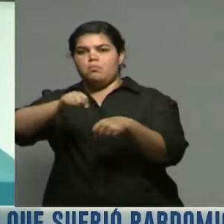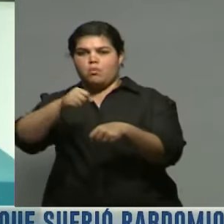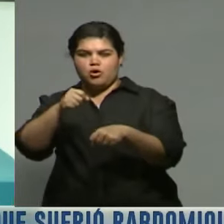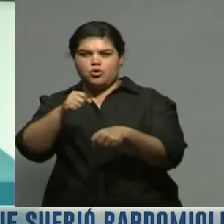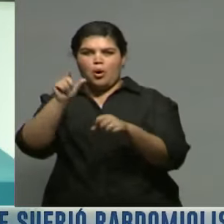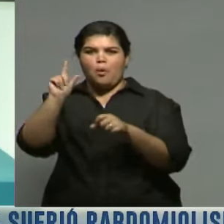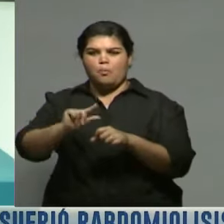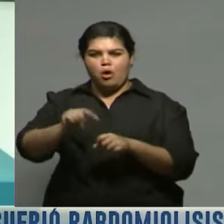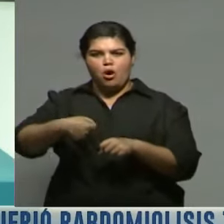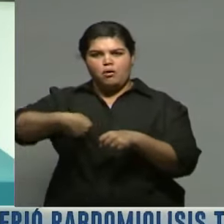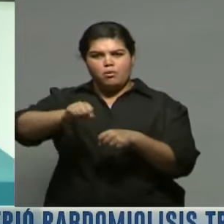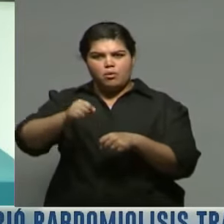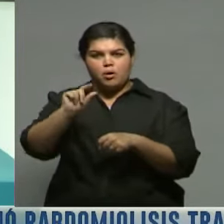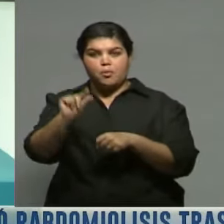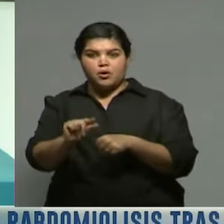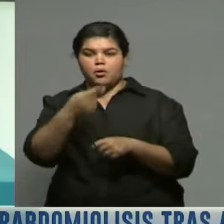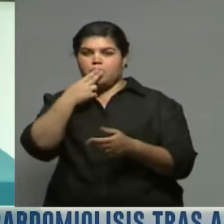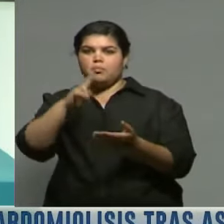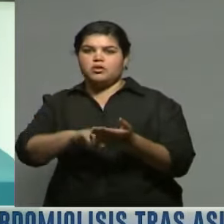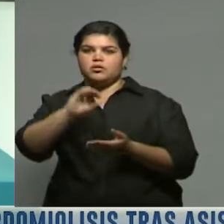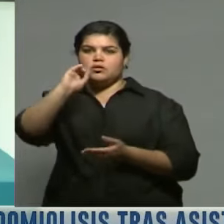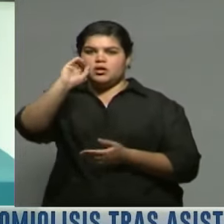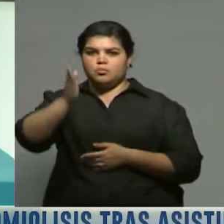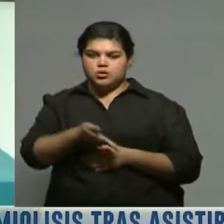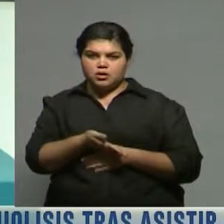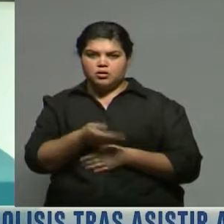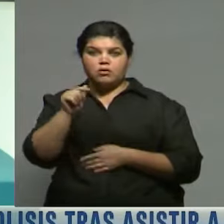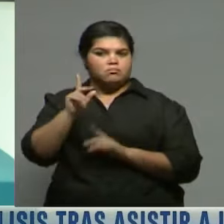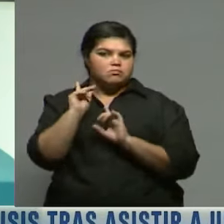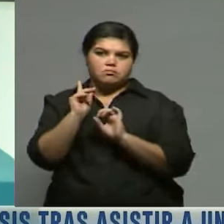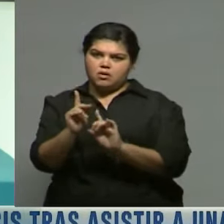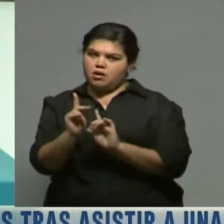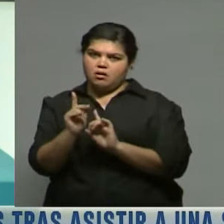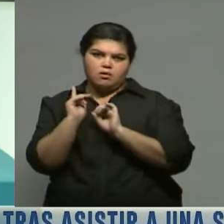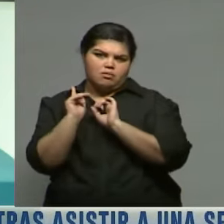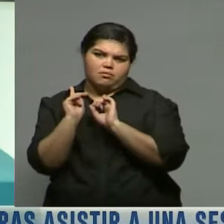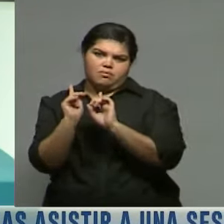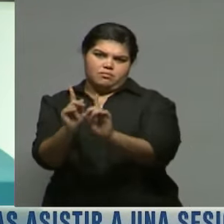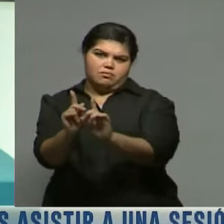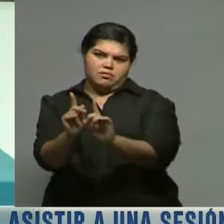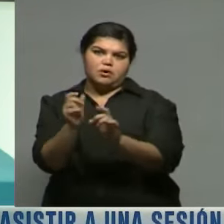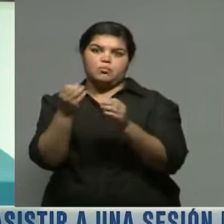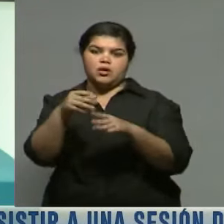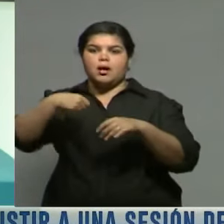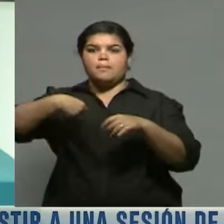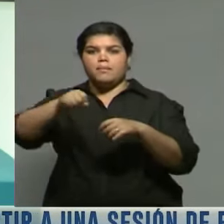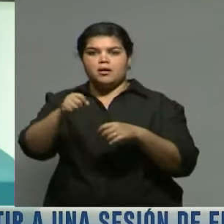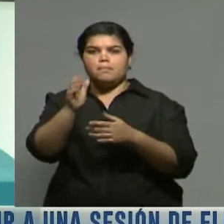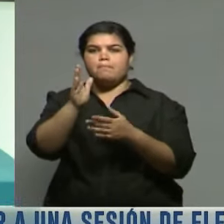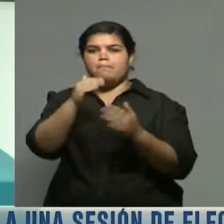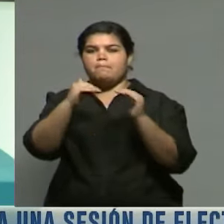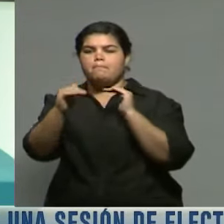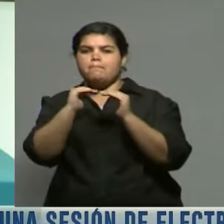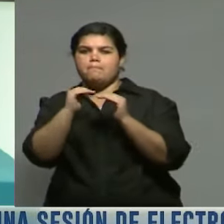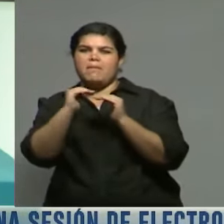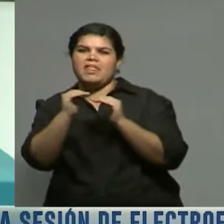cilindrada, tienen un impuesto interno del 0%. Van a seguir siendo beneficiadas porque las motocicletas de mediana gama y de alta